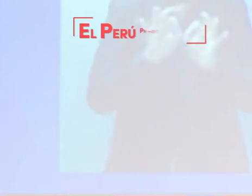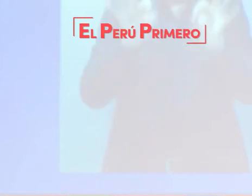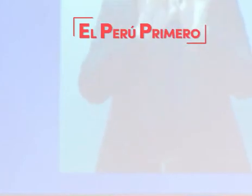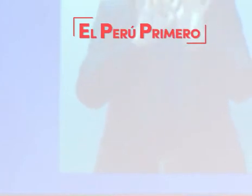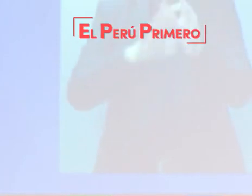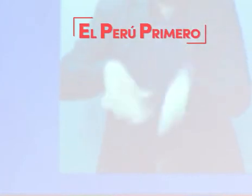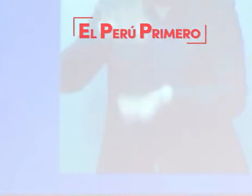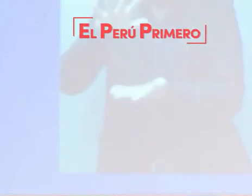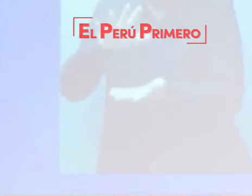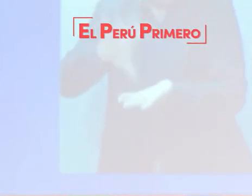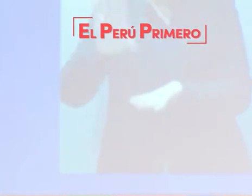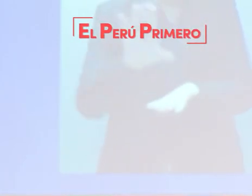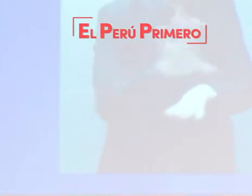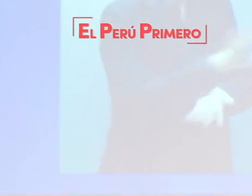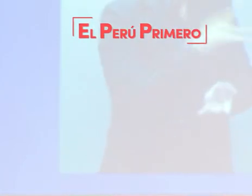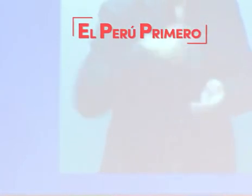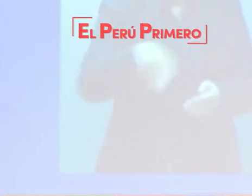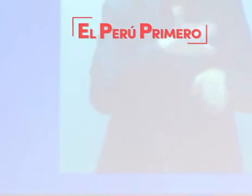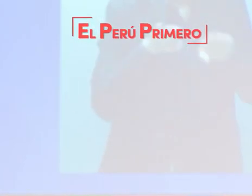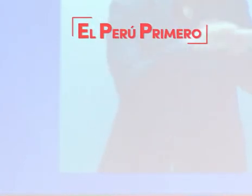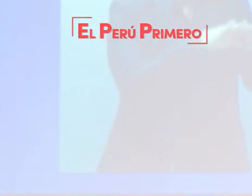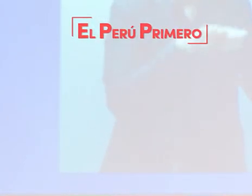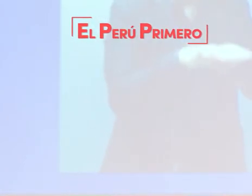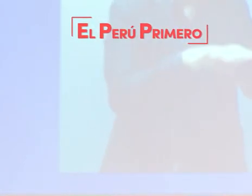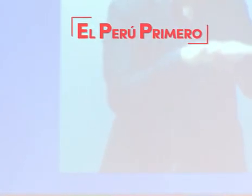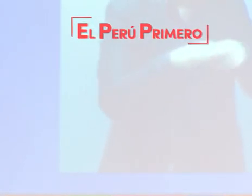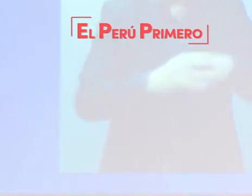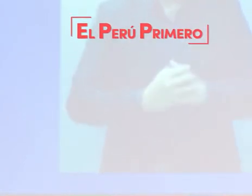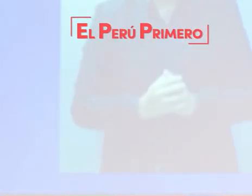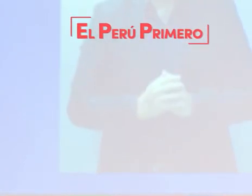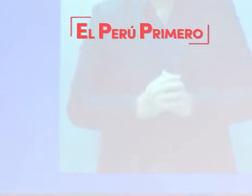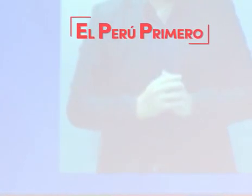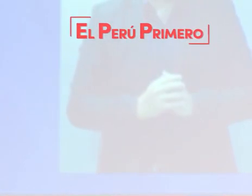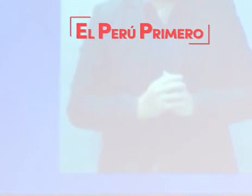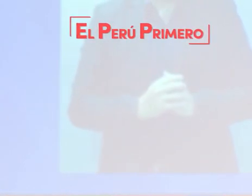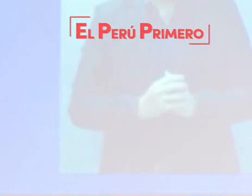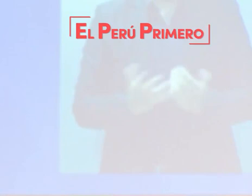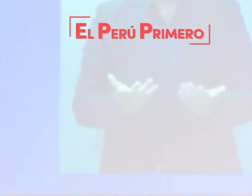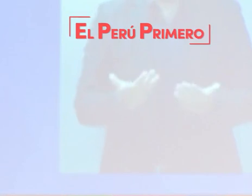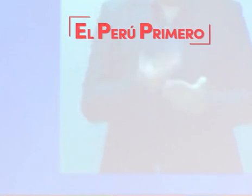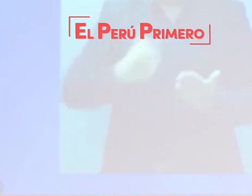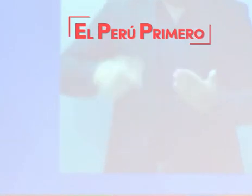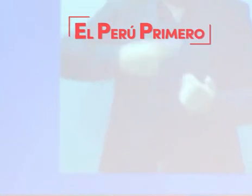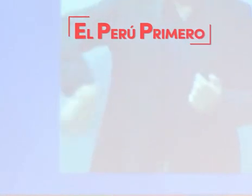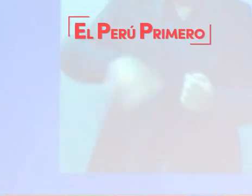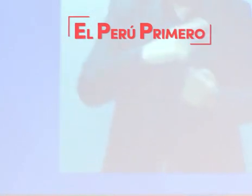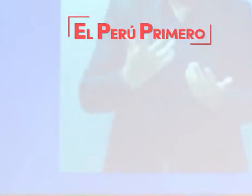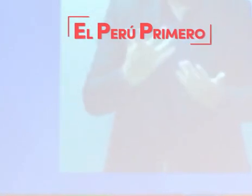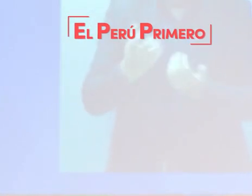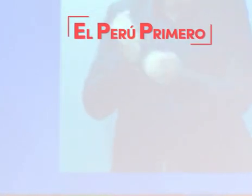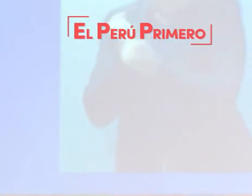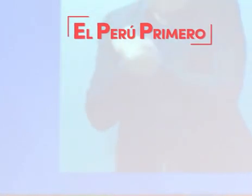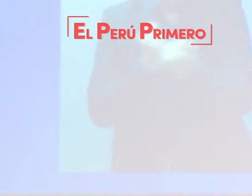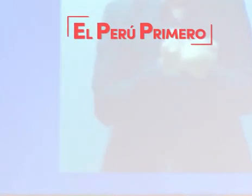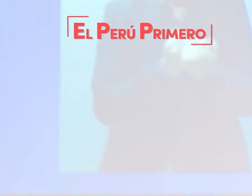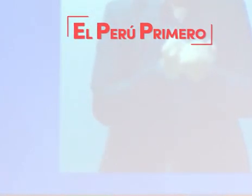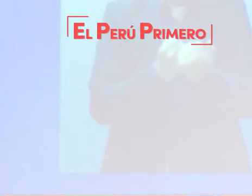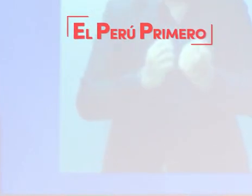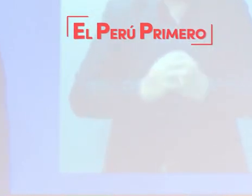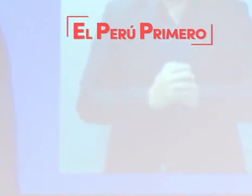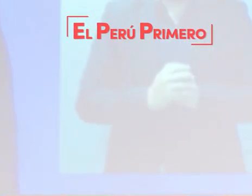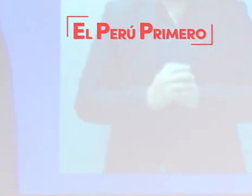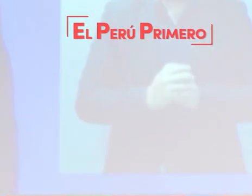cambiar. Y para cambiar esa situación, necesitamos todos los recursos posibles. El